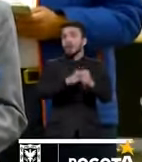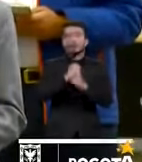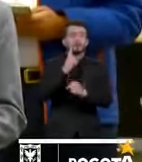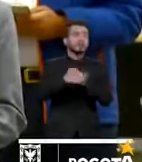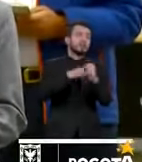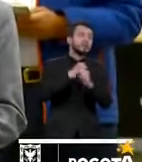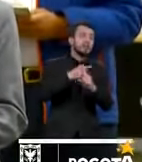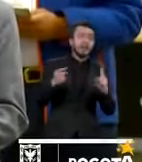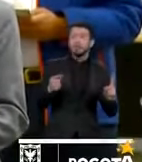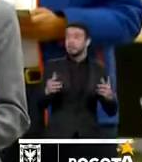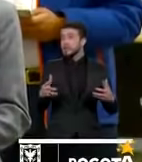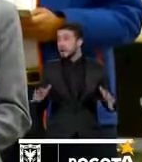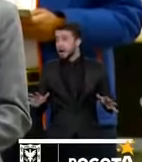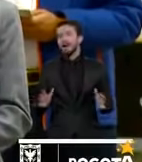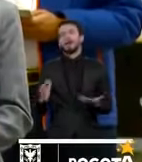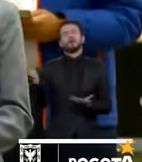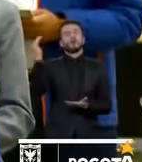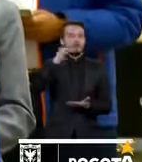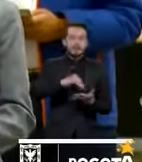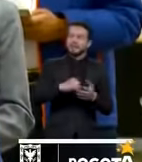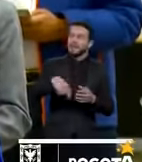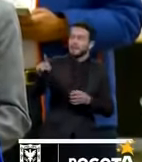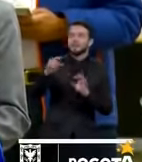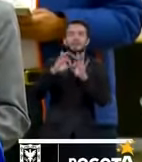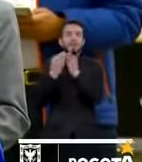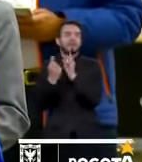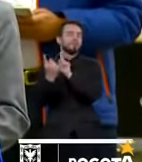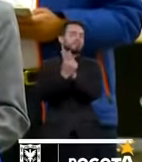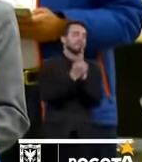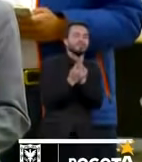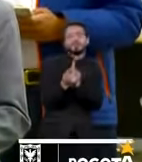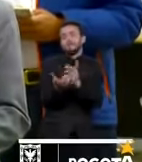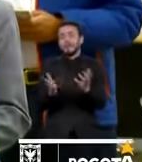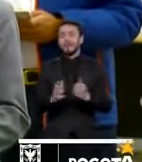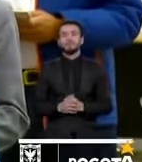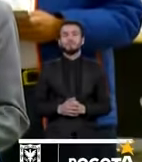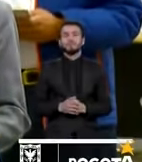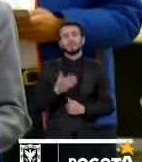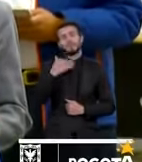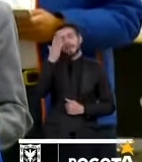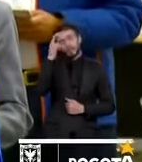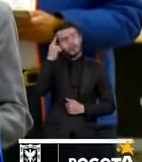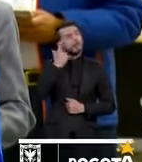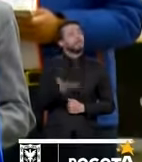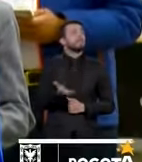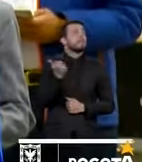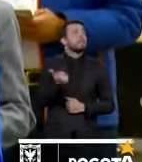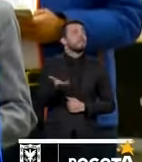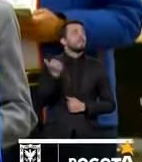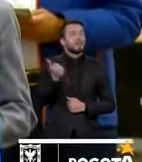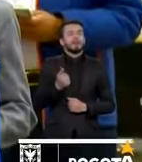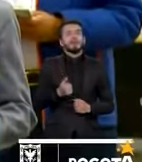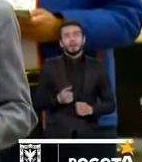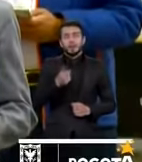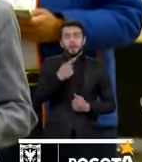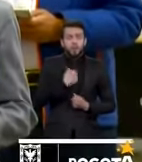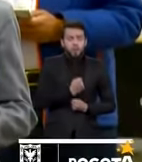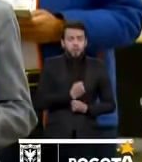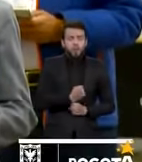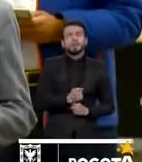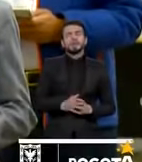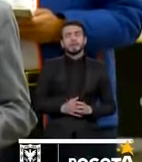emergencia y nos volveremos a encontrar, queridos. Yo sé que nos hace falta, yo sé que el costo es grande, pero tenemos